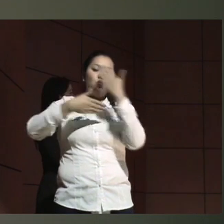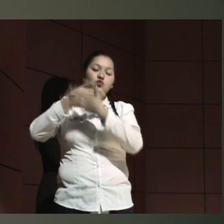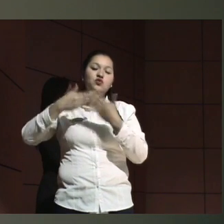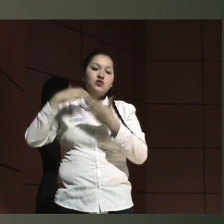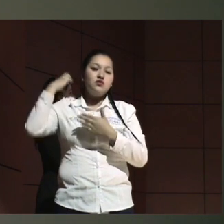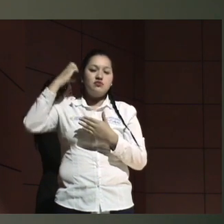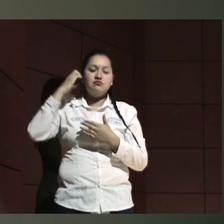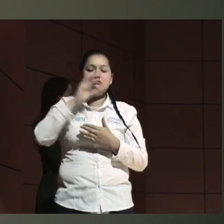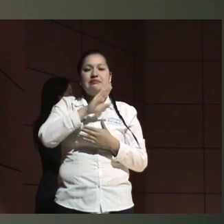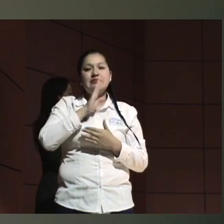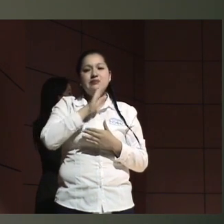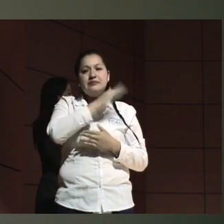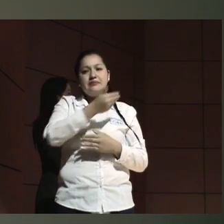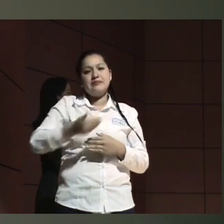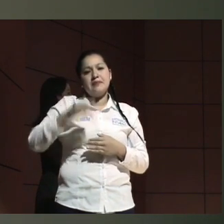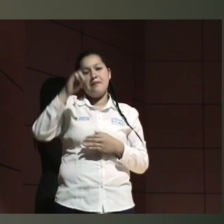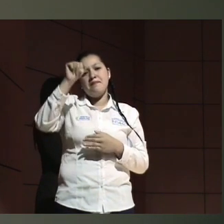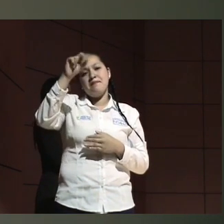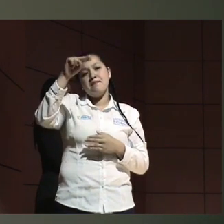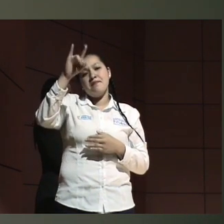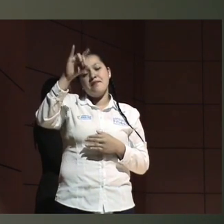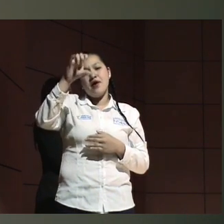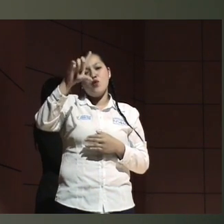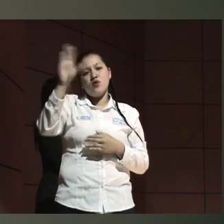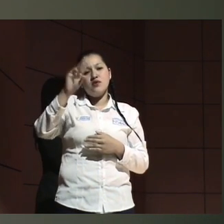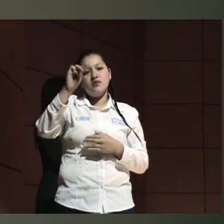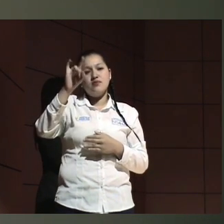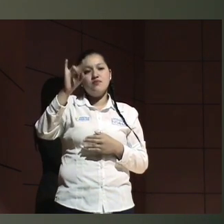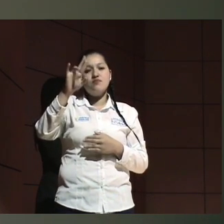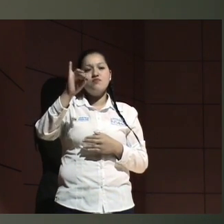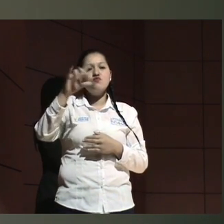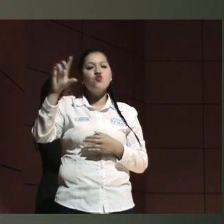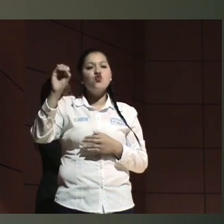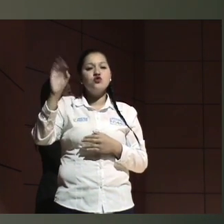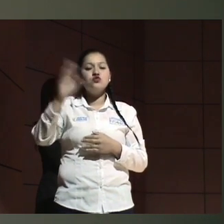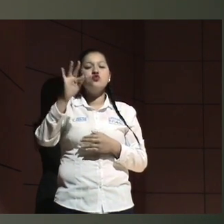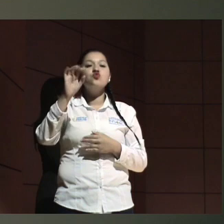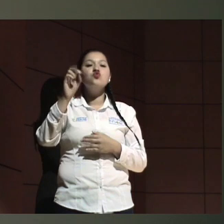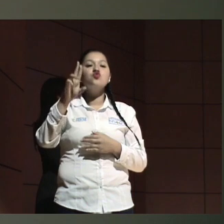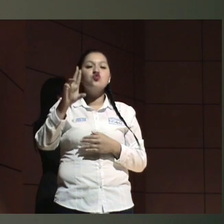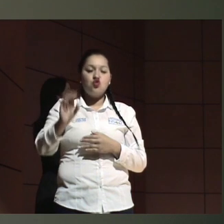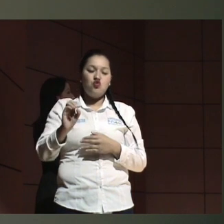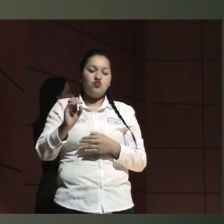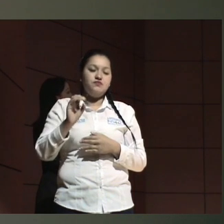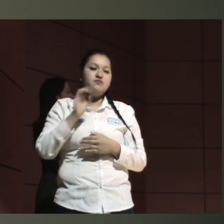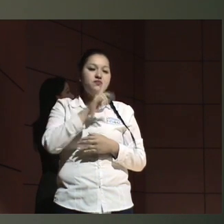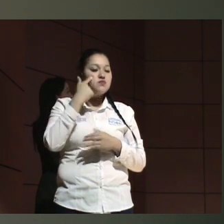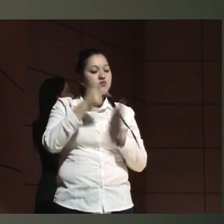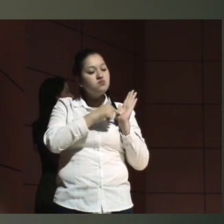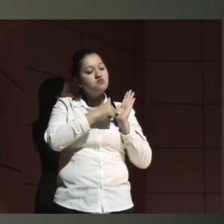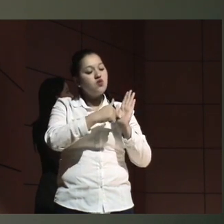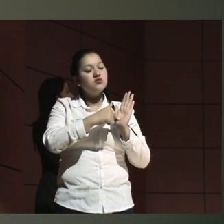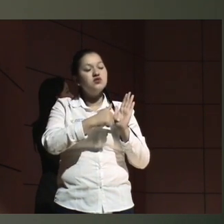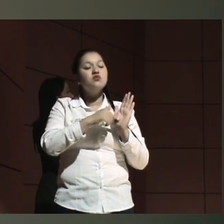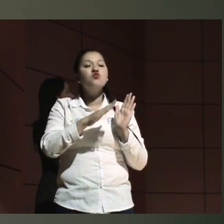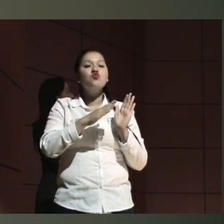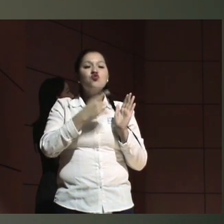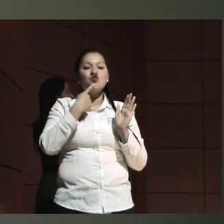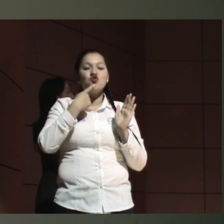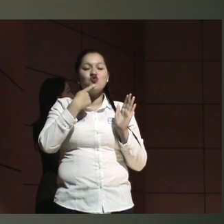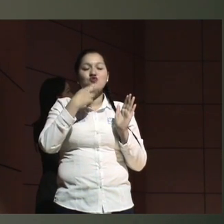presidente manuel murillo toro porque nos muestra como esta norma actividad de raigrás de raigambre romana